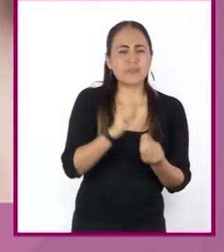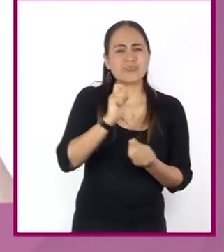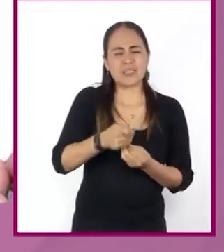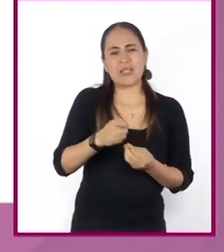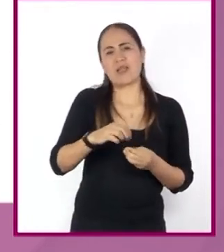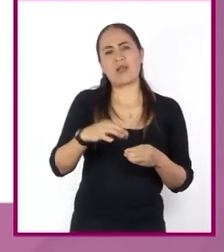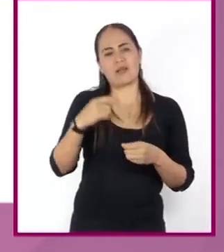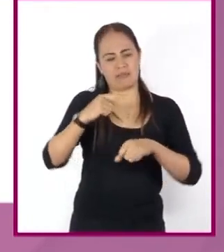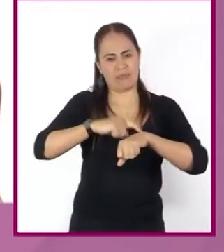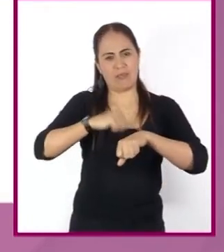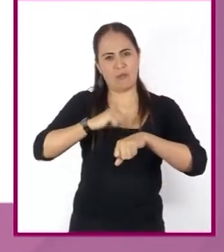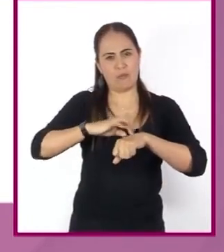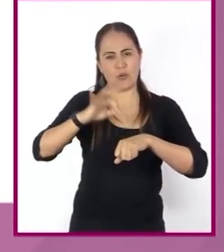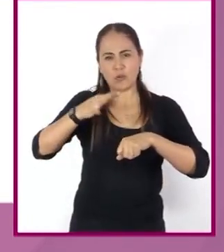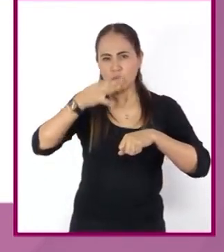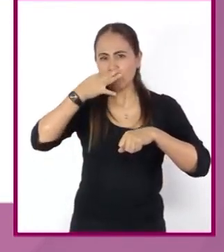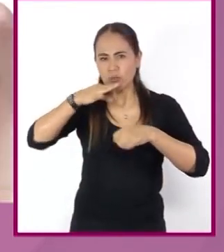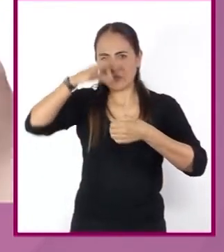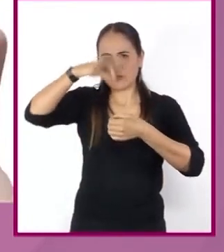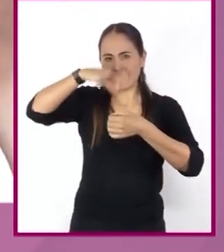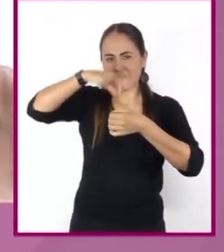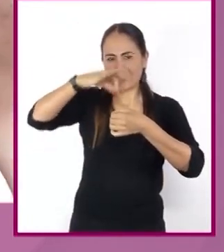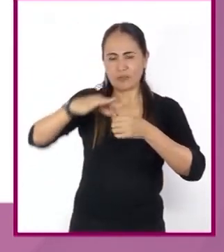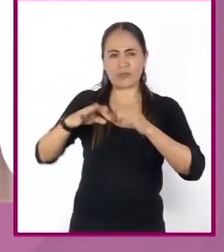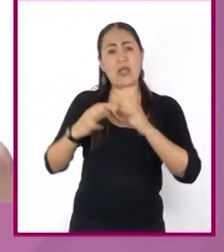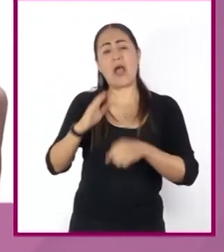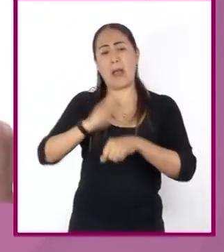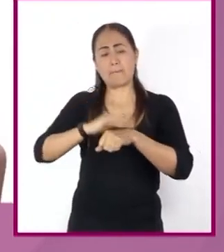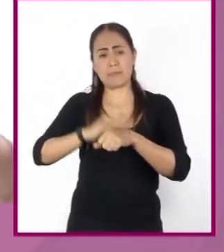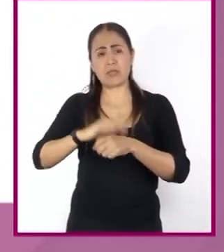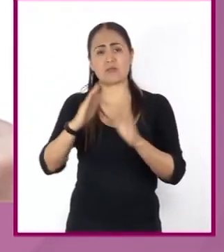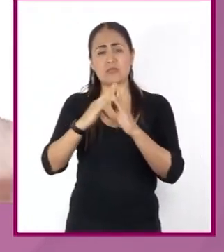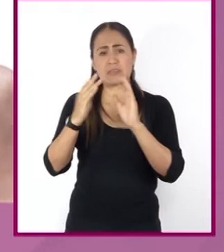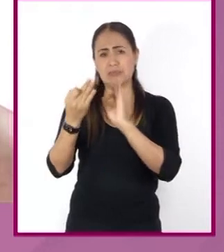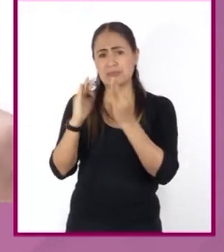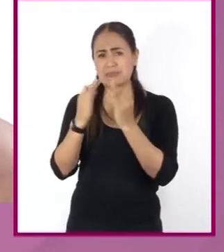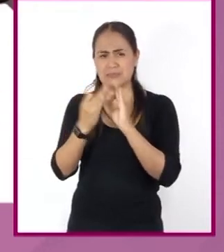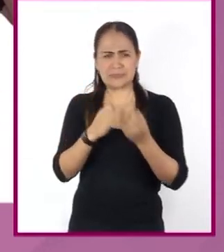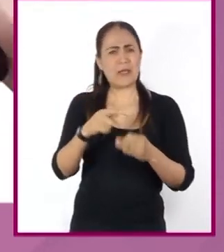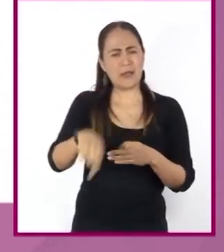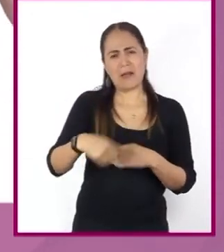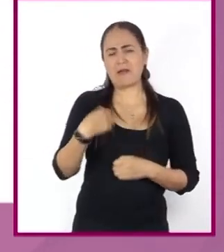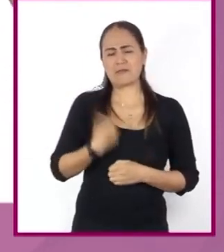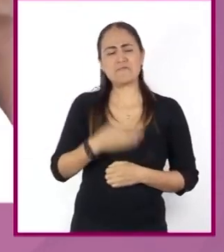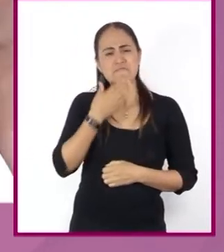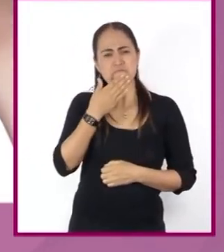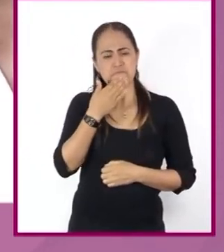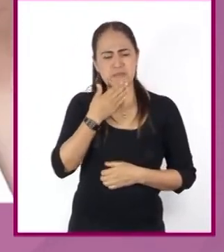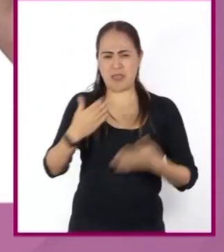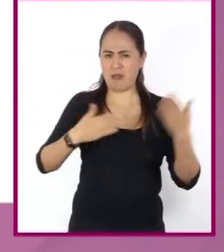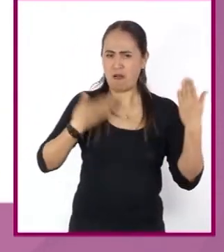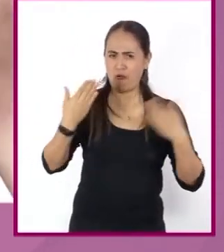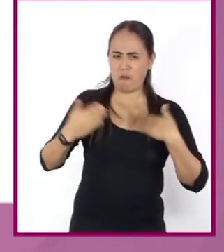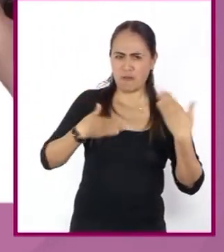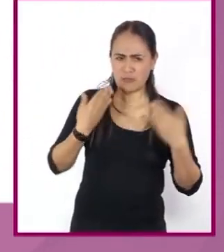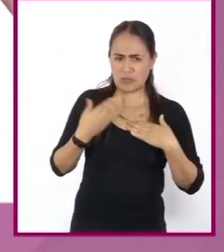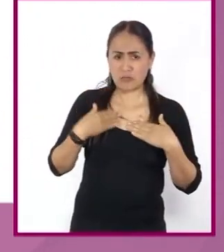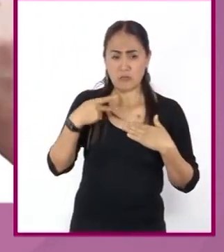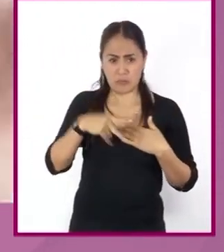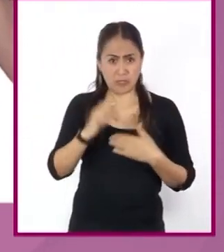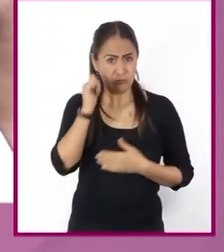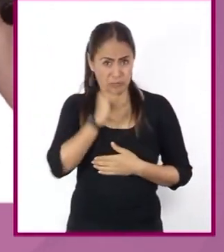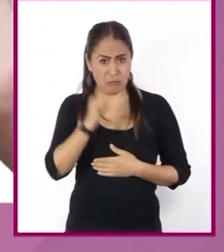del té. A veces vienen amigos o vecinos y se organizan tertulias muy agradables. Pero no siempre fue